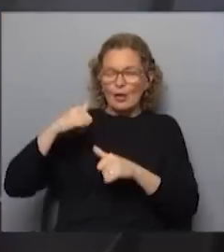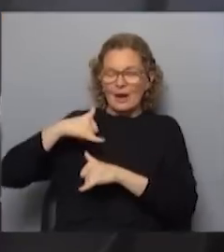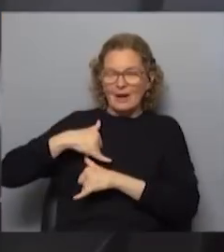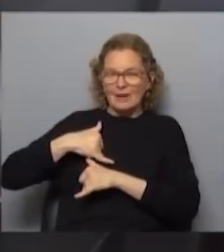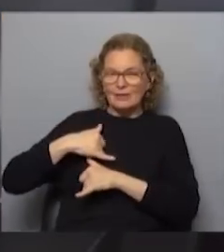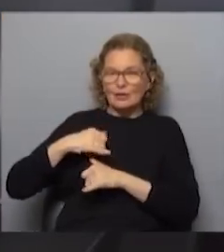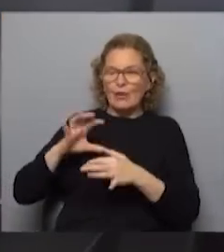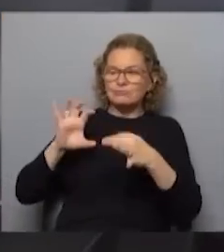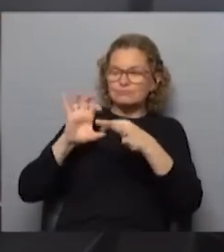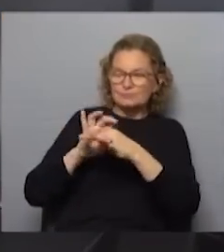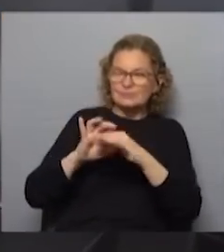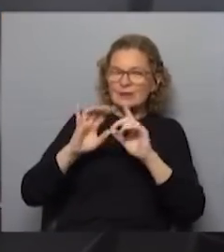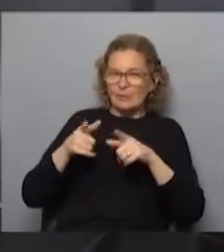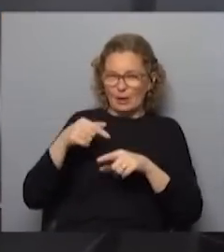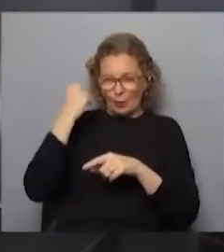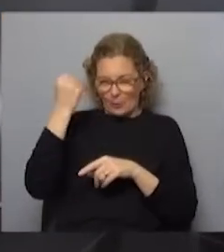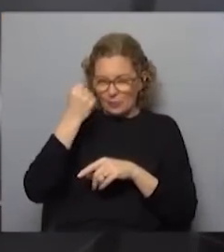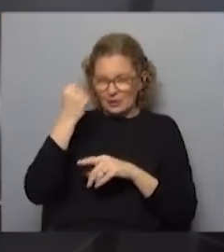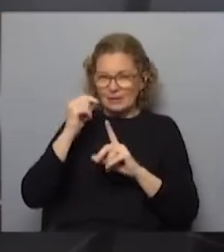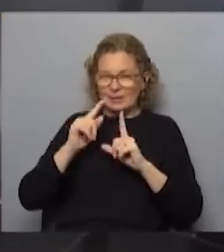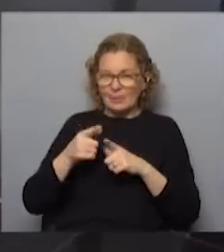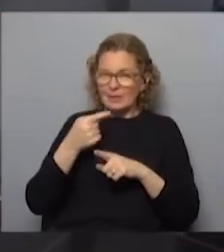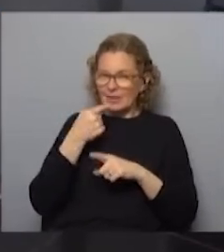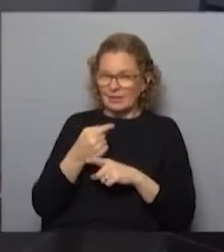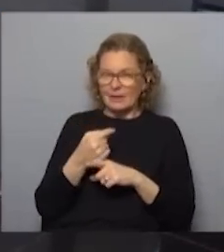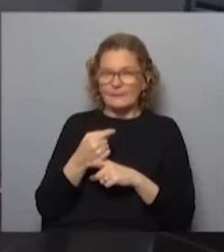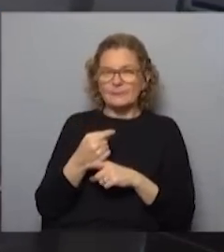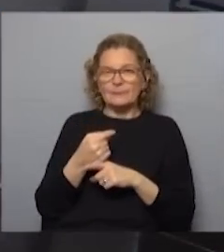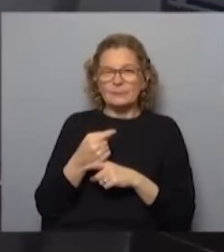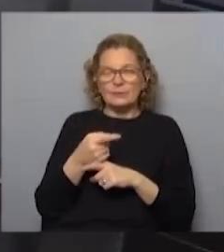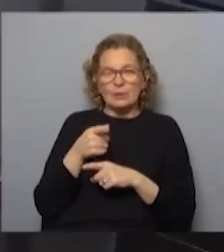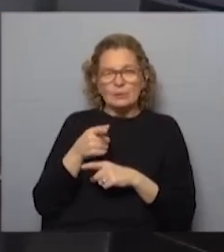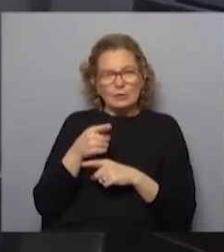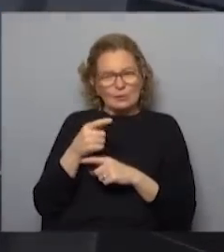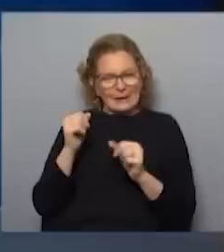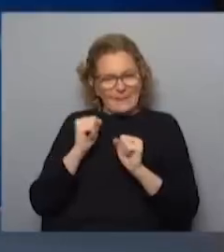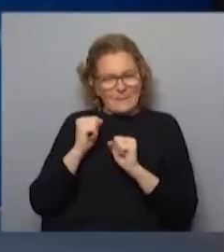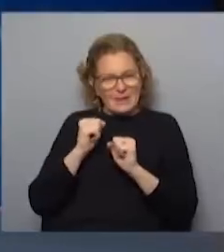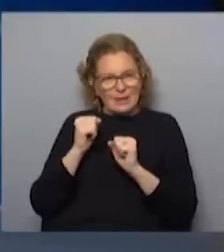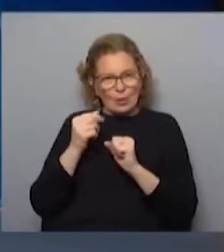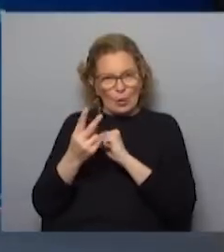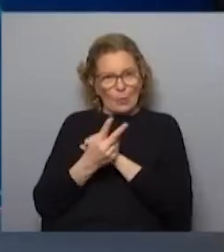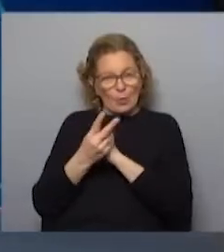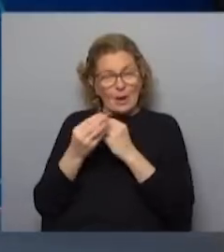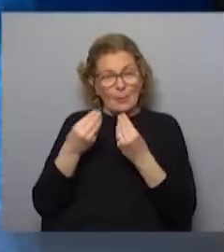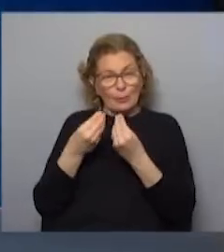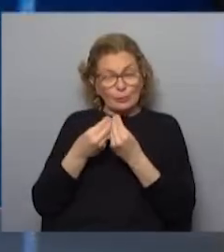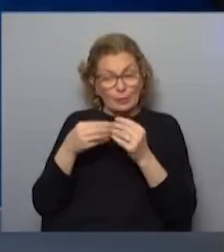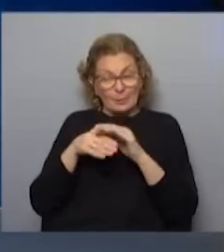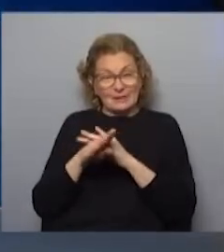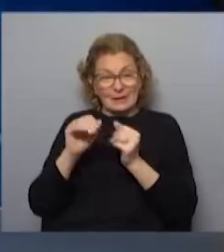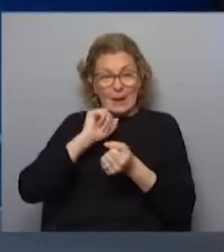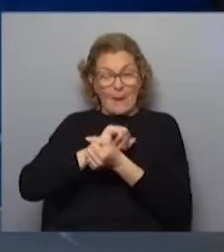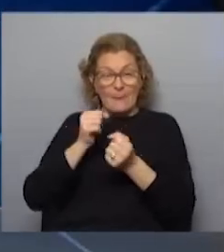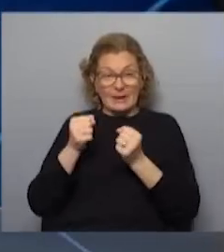ejército y esto también es algo importante a señalar y yo me temía que me tenía que cuidar mucho porque si me metía